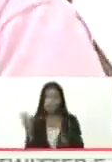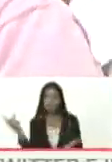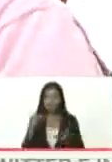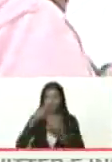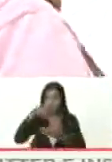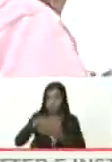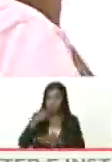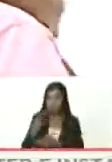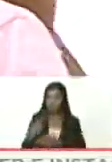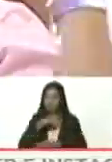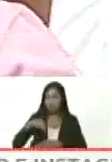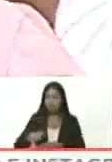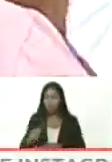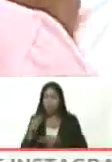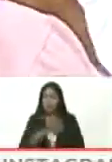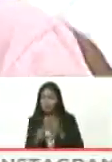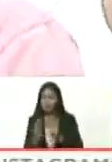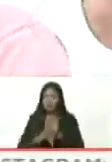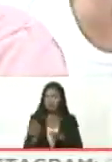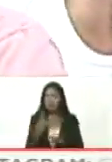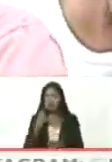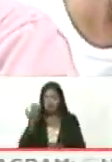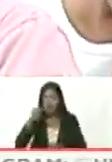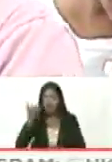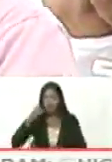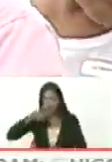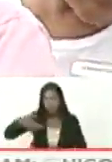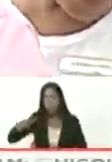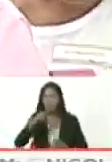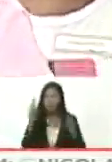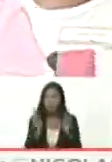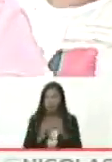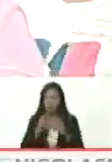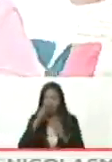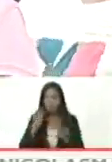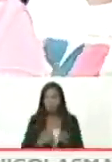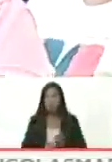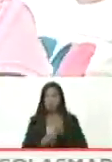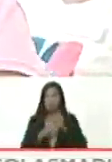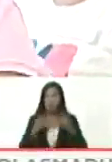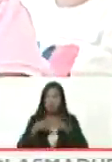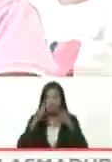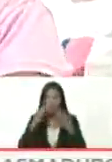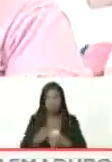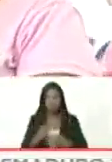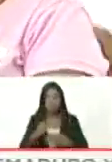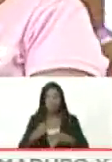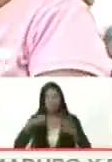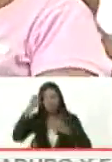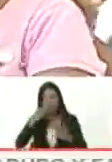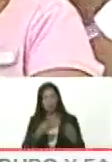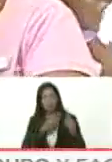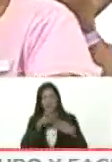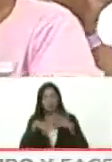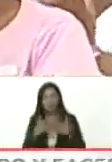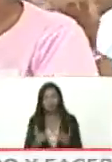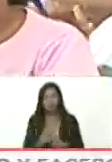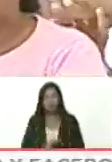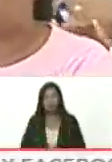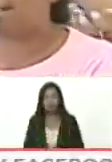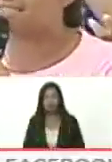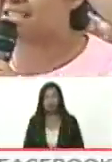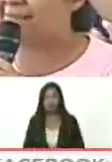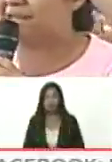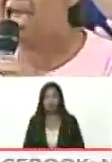a decir qué tenemos que hacer, porque aquí hay pueblo que conoce el legado que nos ha dejado el presidente y la responsabilidad que usted tiene, y no está